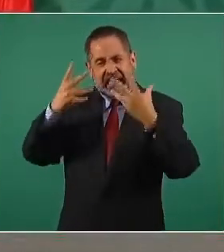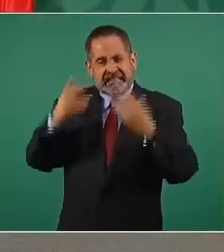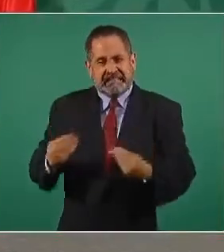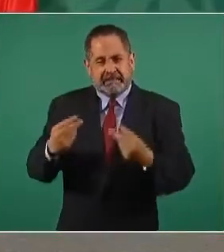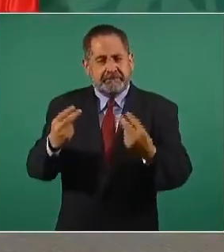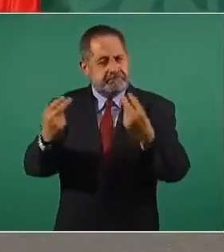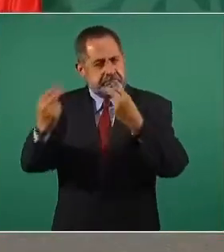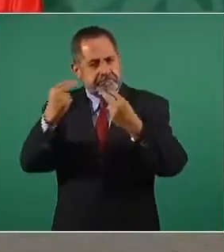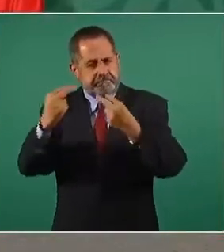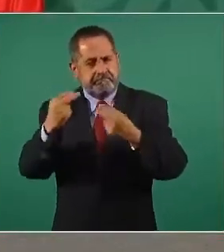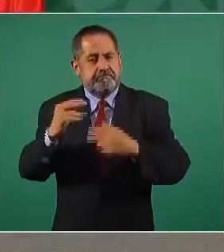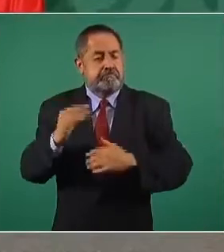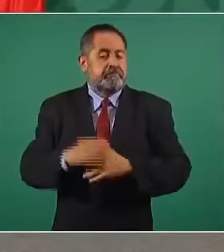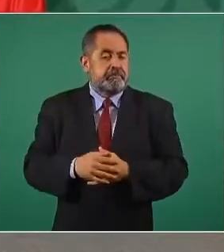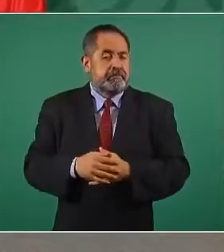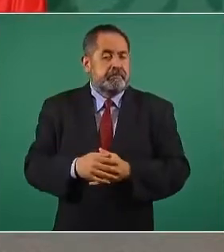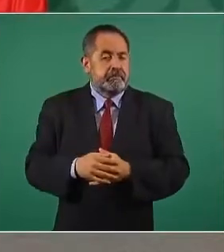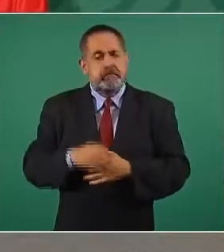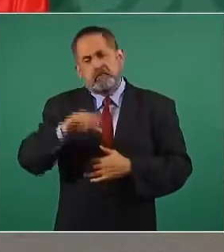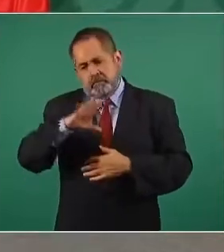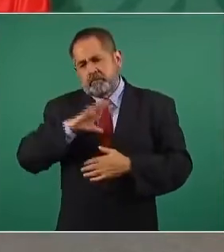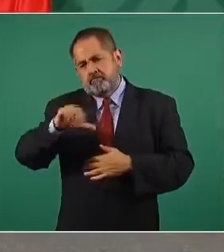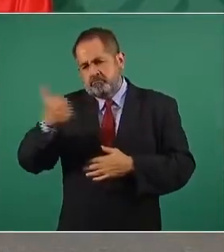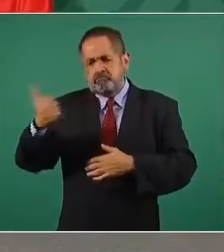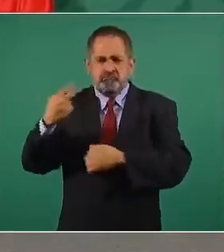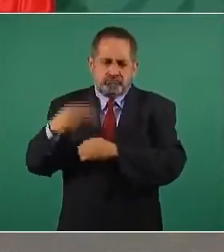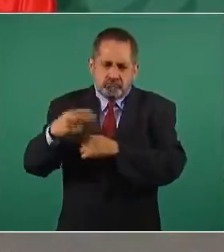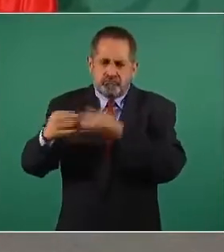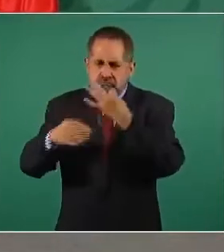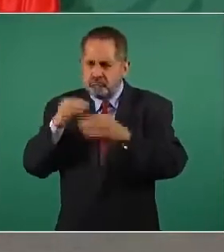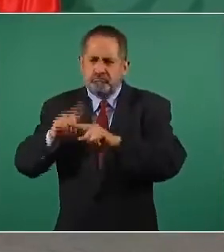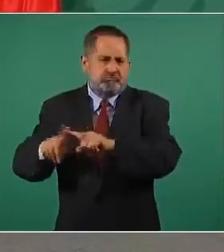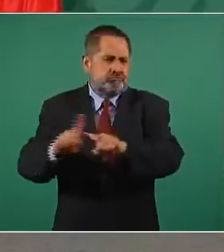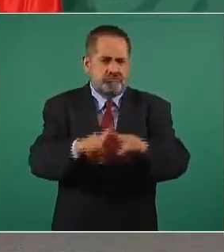Y además de otros medios,